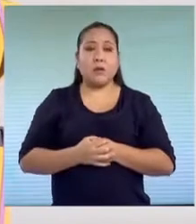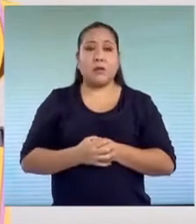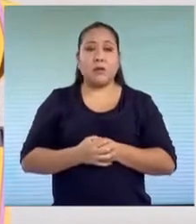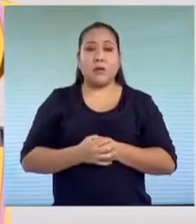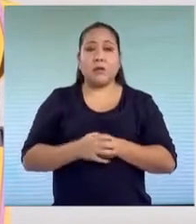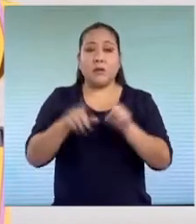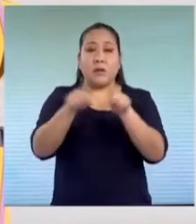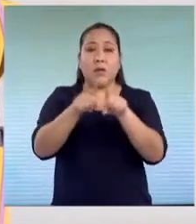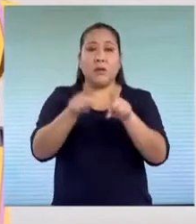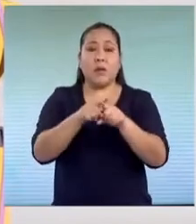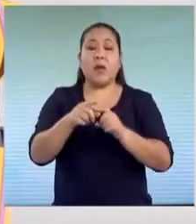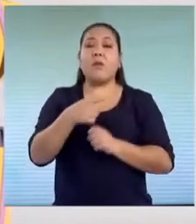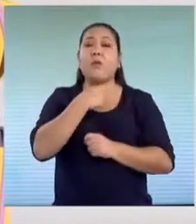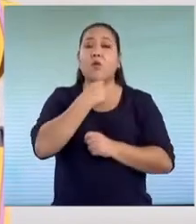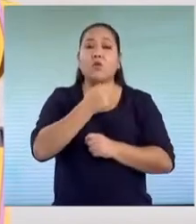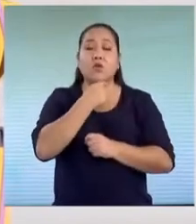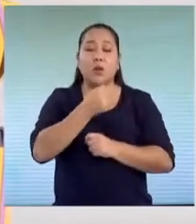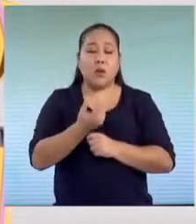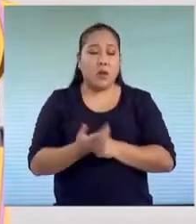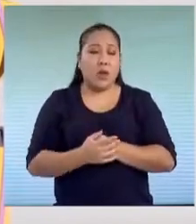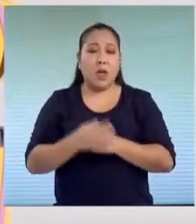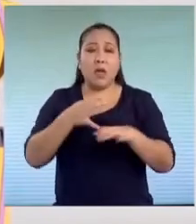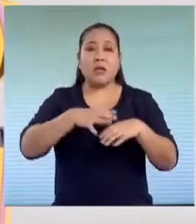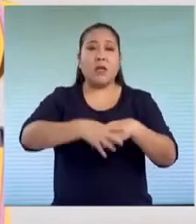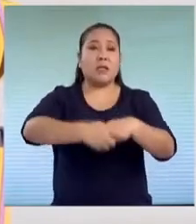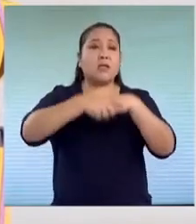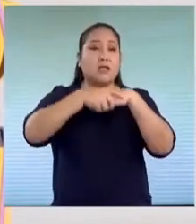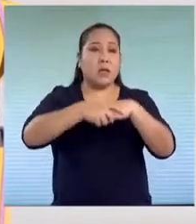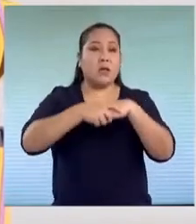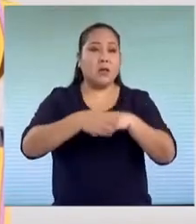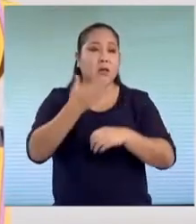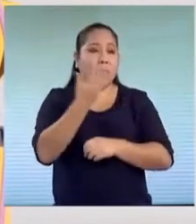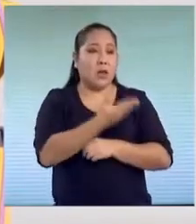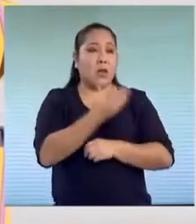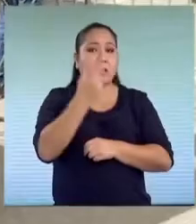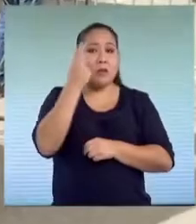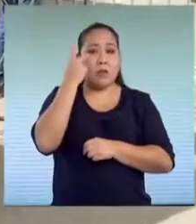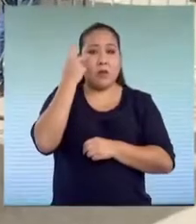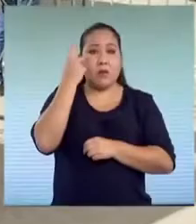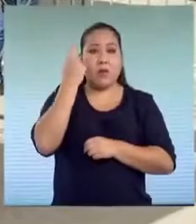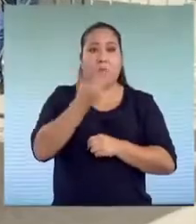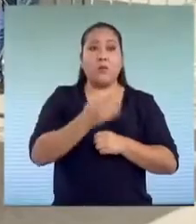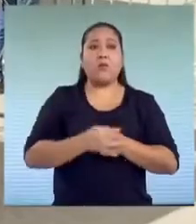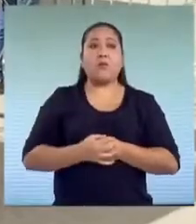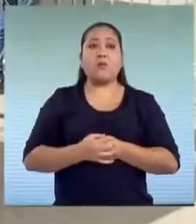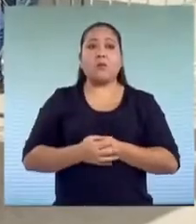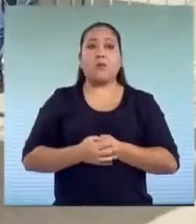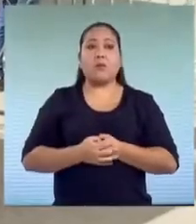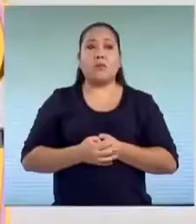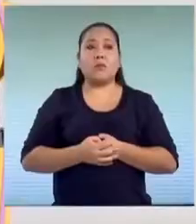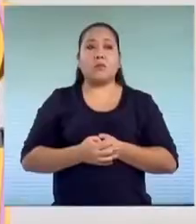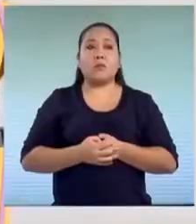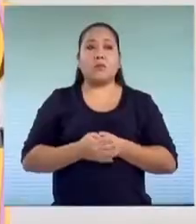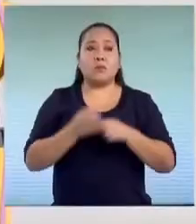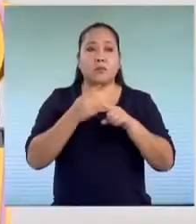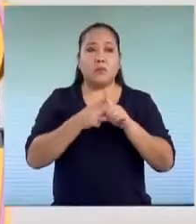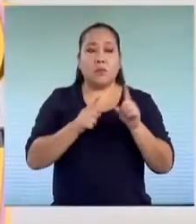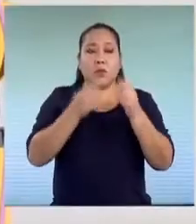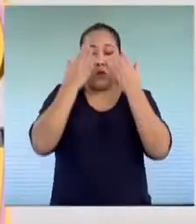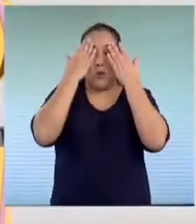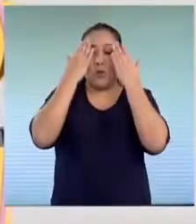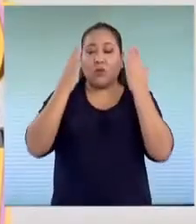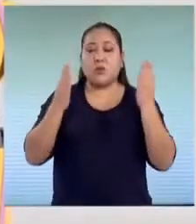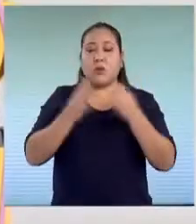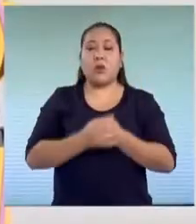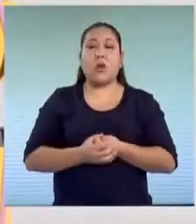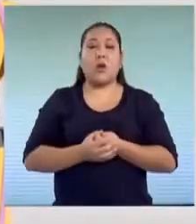de igual manera, me gustaría hacerle el saludo correspondiente a la señora Fujimori, pero ignoro